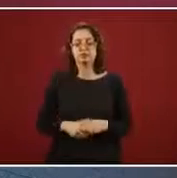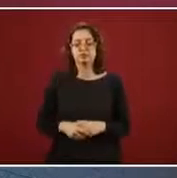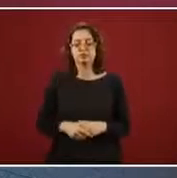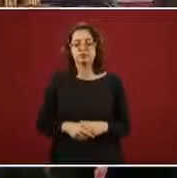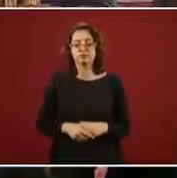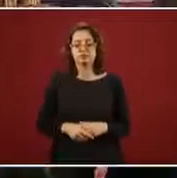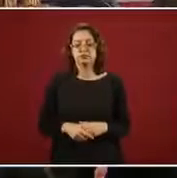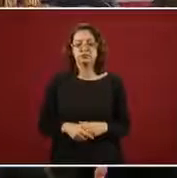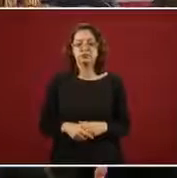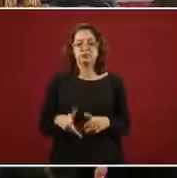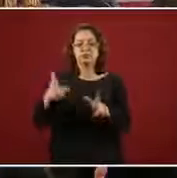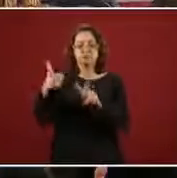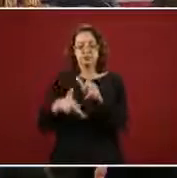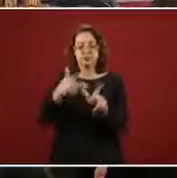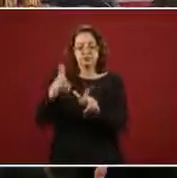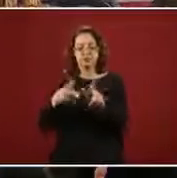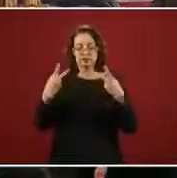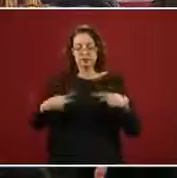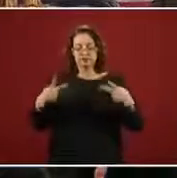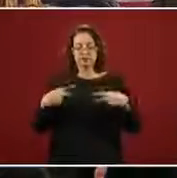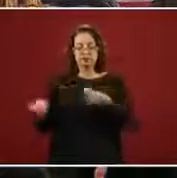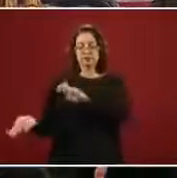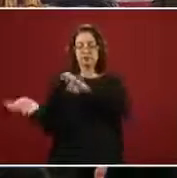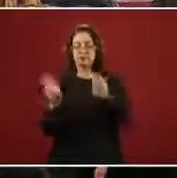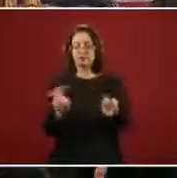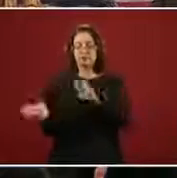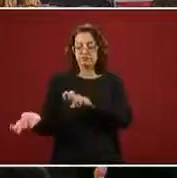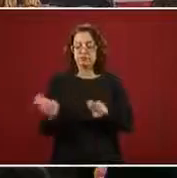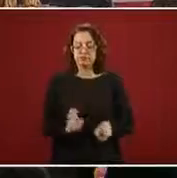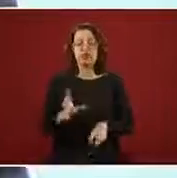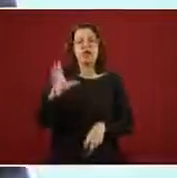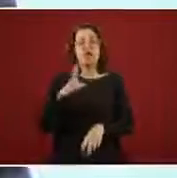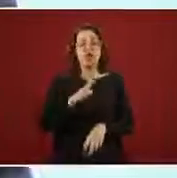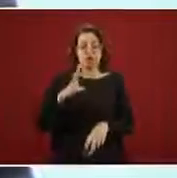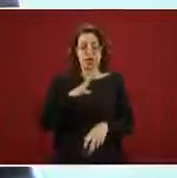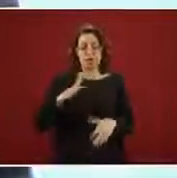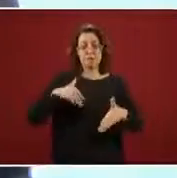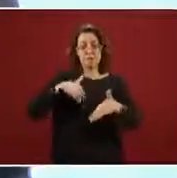Tren de pasajero, porque va a haber estaciones